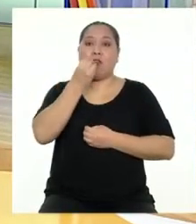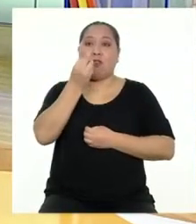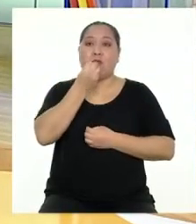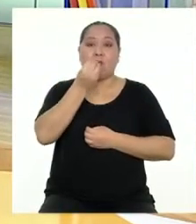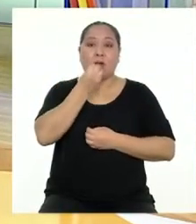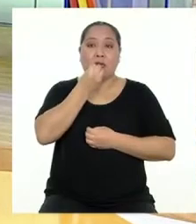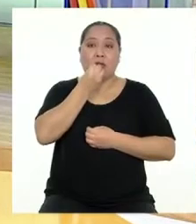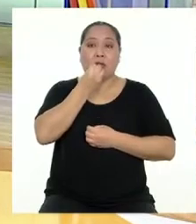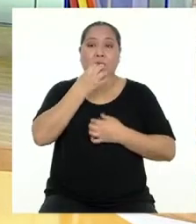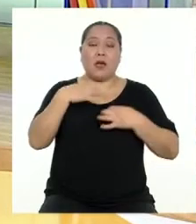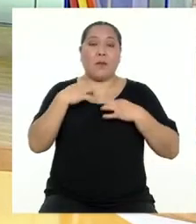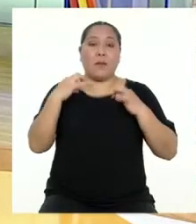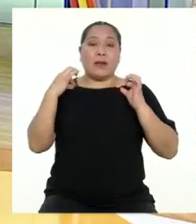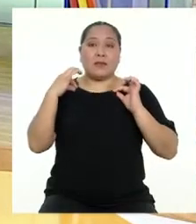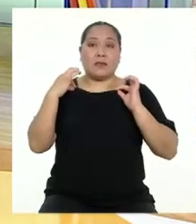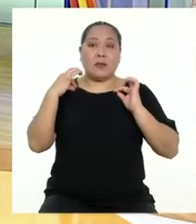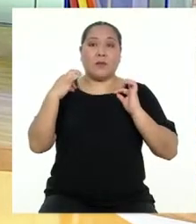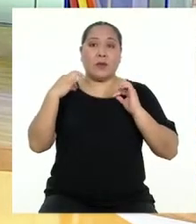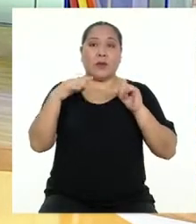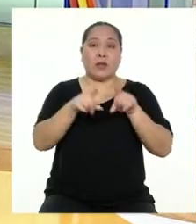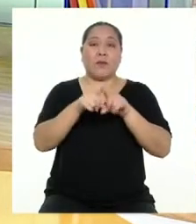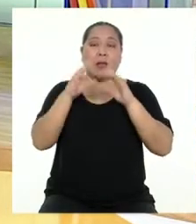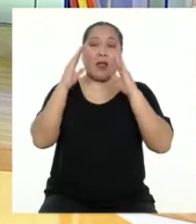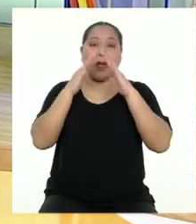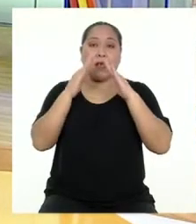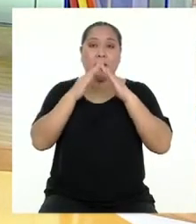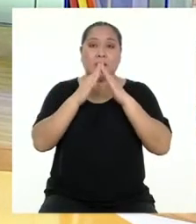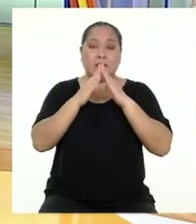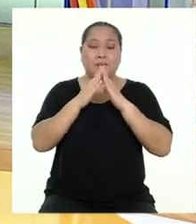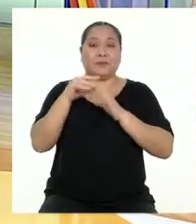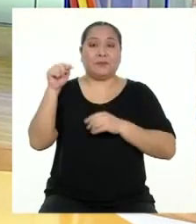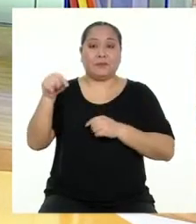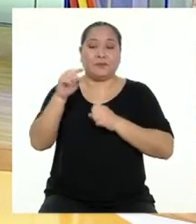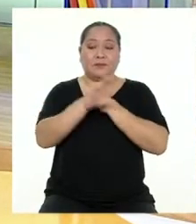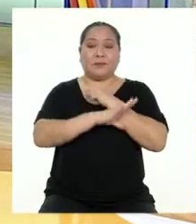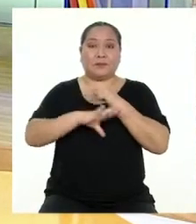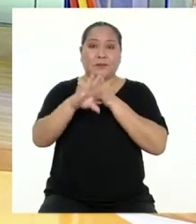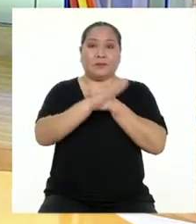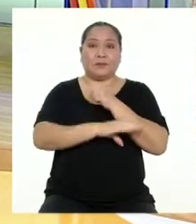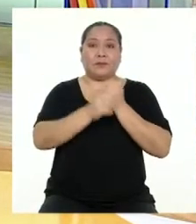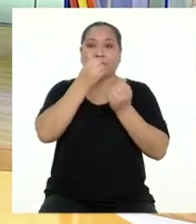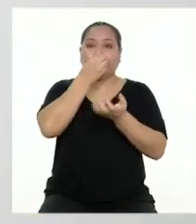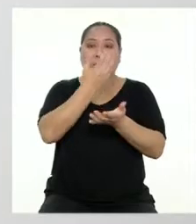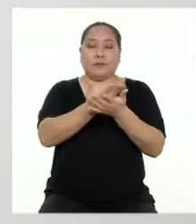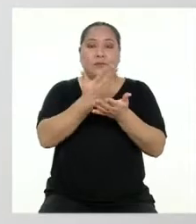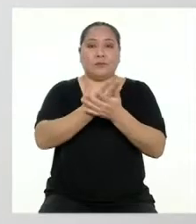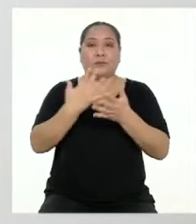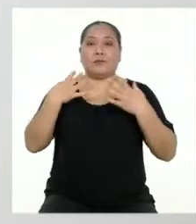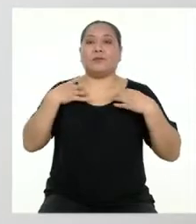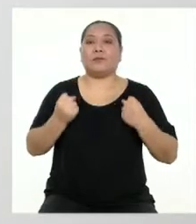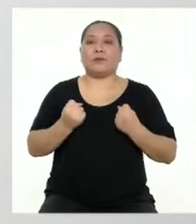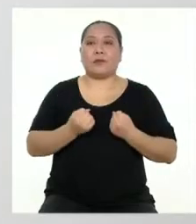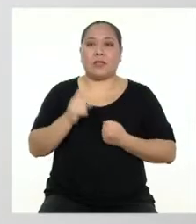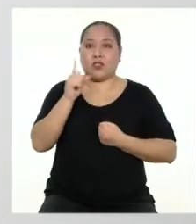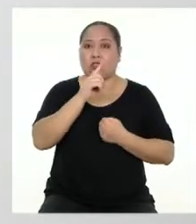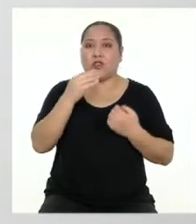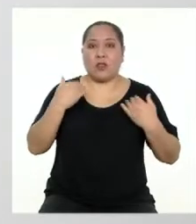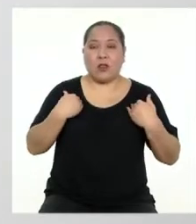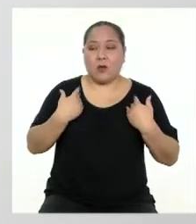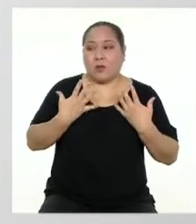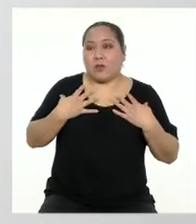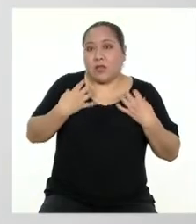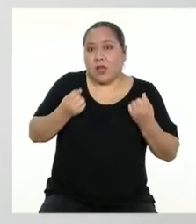alimentación, la vestimenta y la casa, que son lo básico para mantener una buena salud. Es que si no tenemos